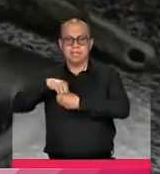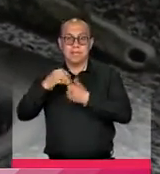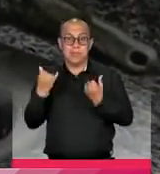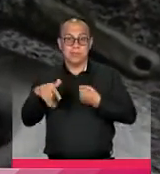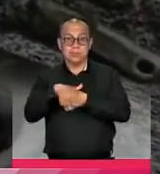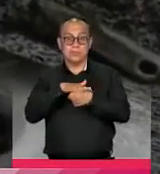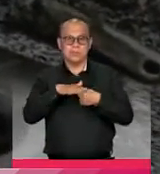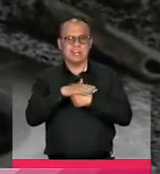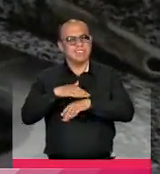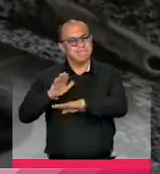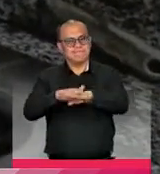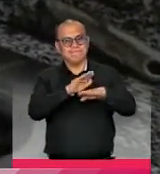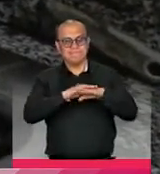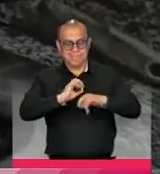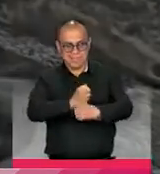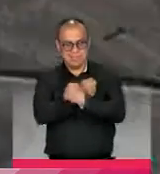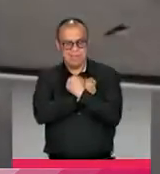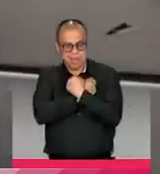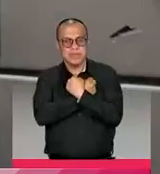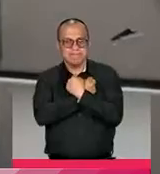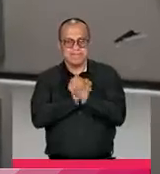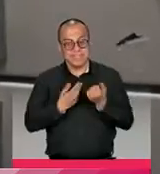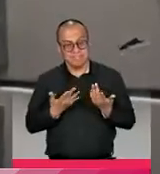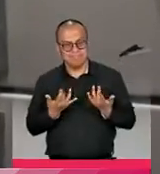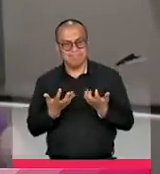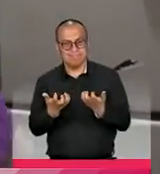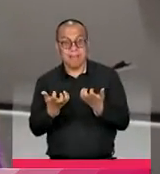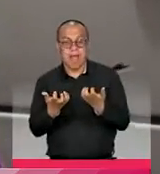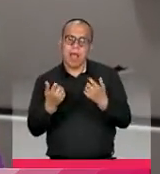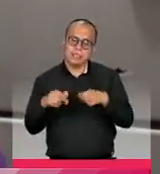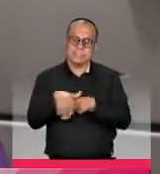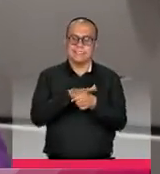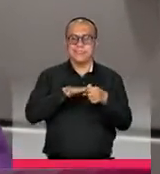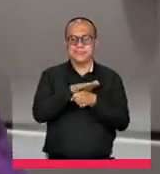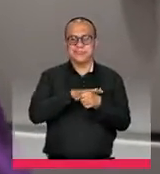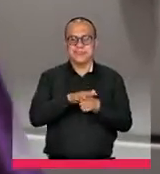caso deja un mensaje de amor y esperanza a quienes han pasado por circunstancias similares.